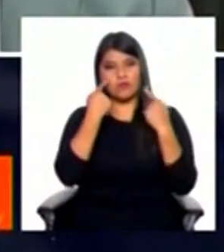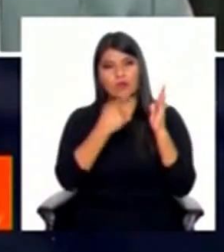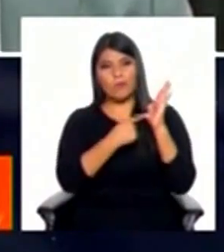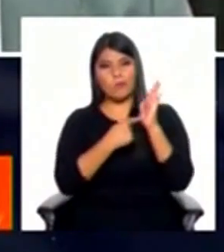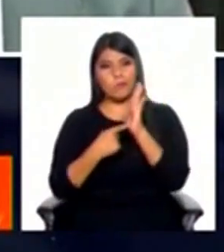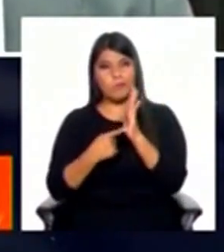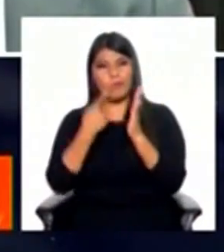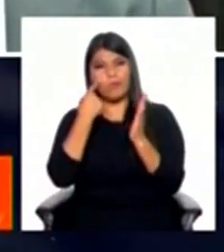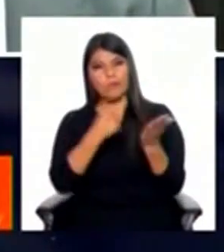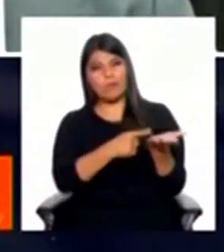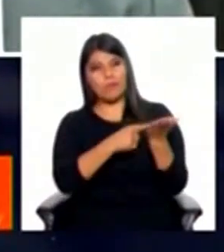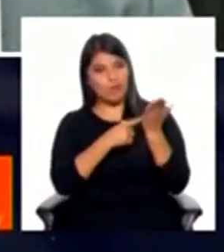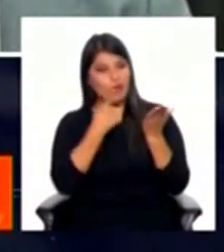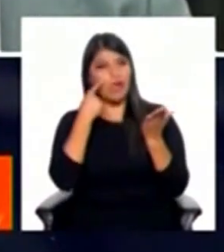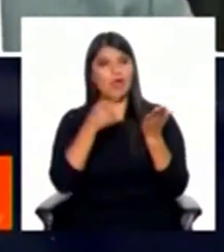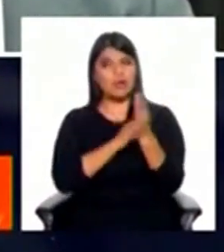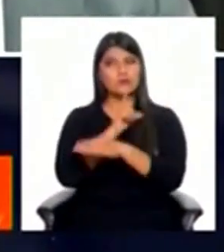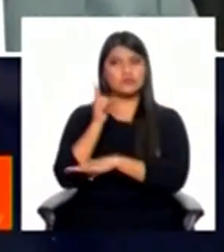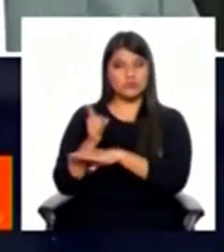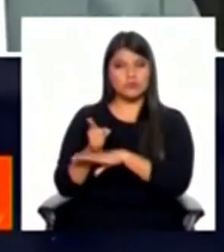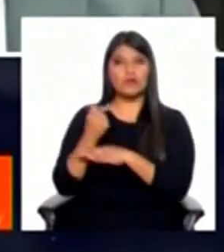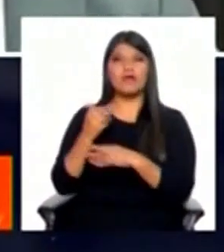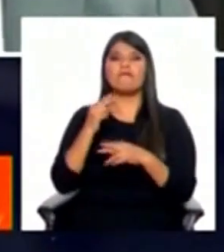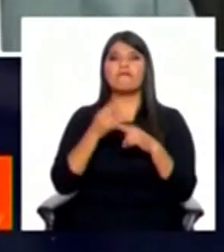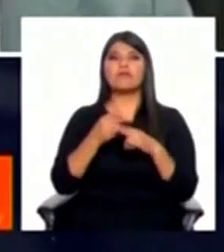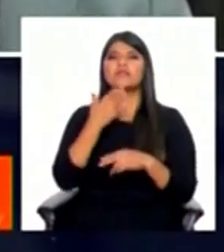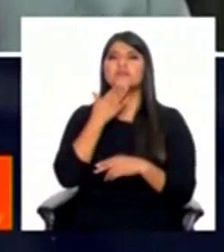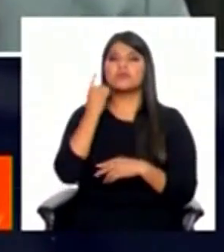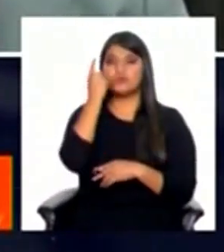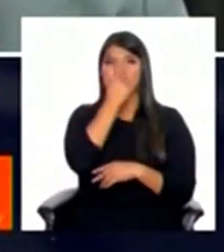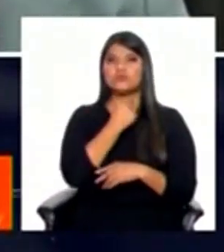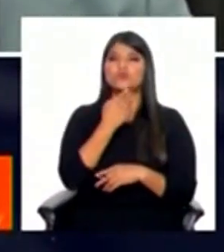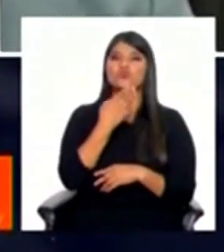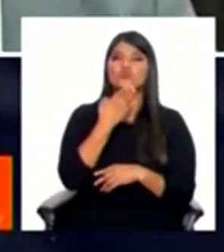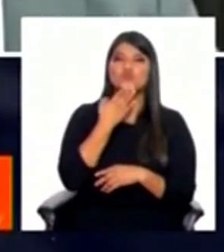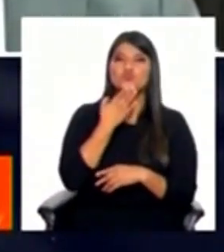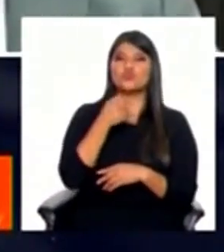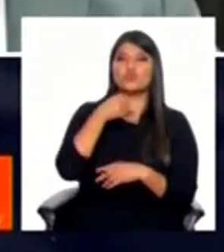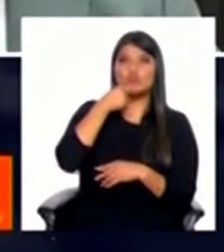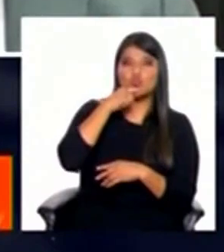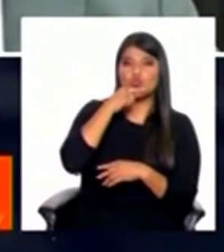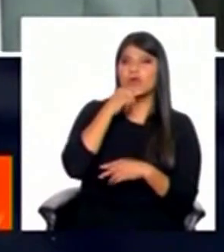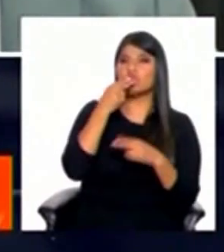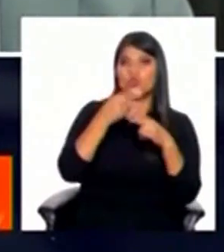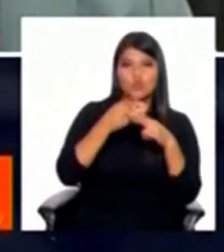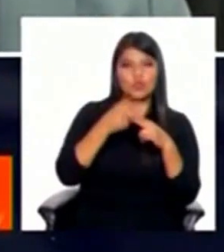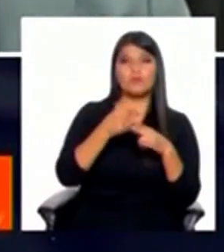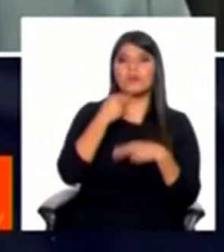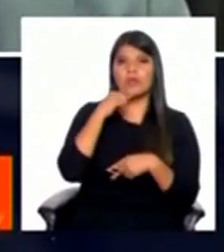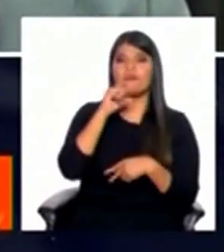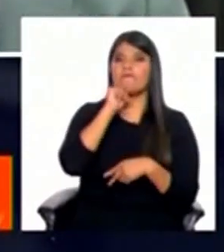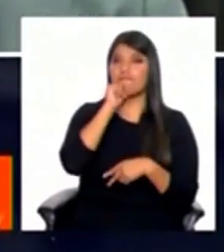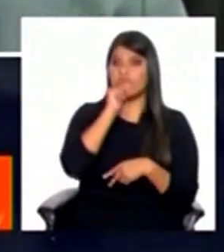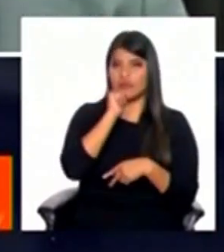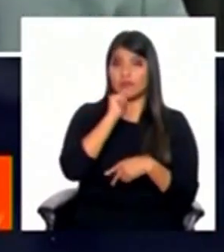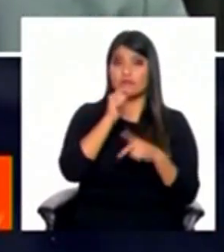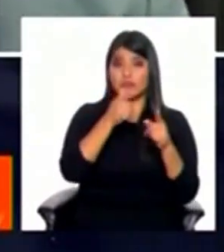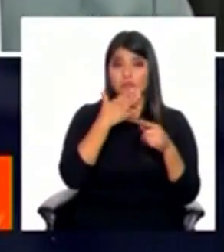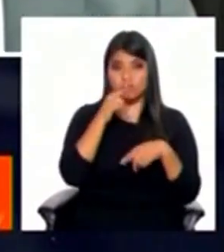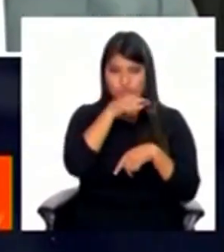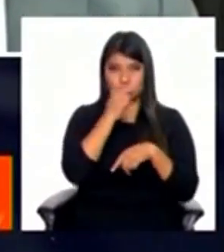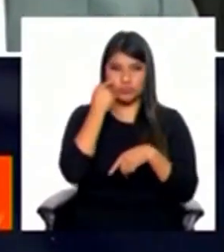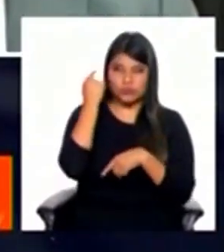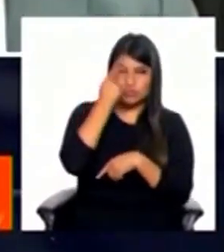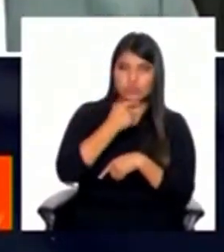este caso, está en proceso de identificación quién sería esta persona. Se hace un llamado también a la ciudadanía a que, si la puedan identificar,